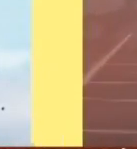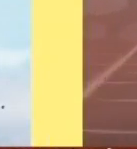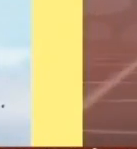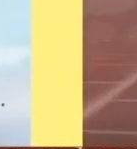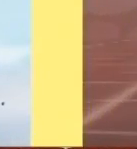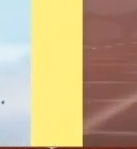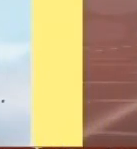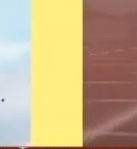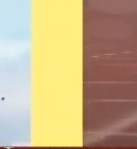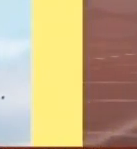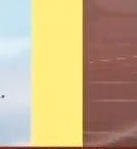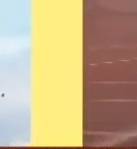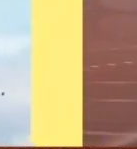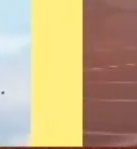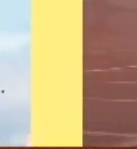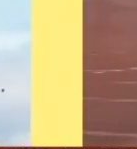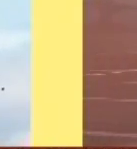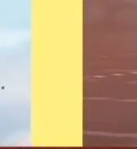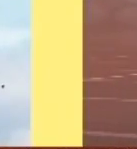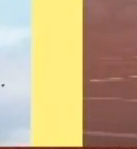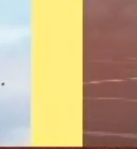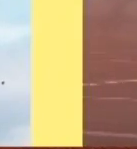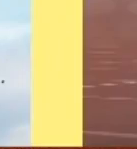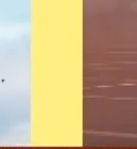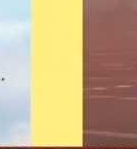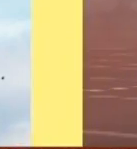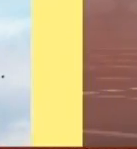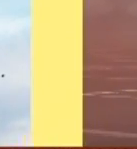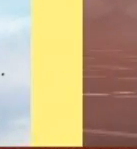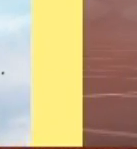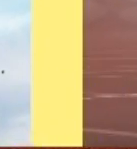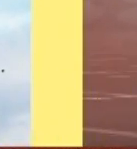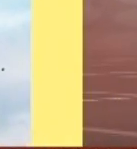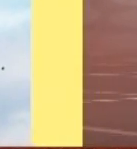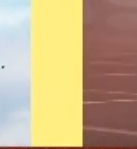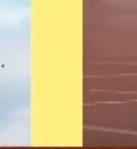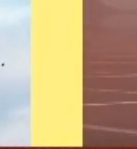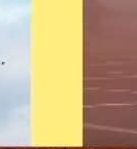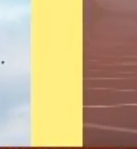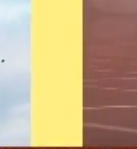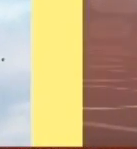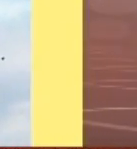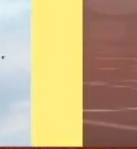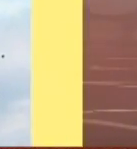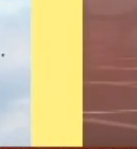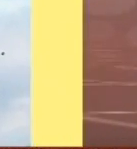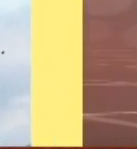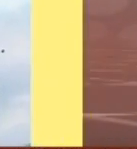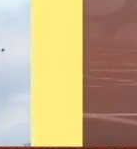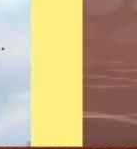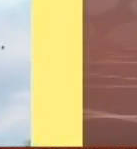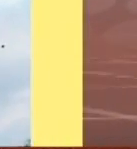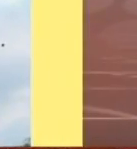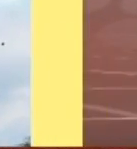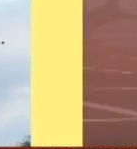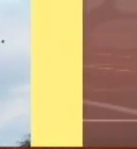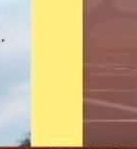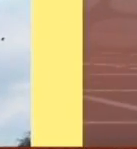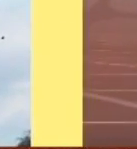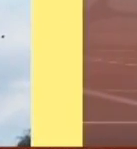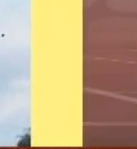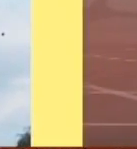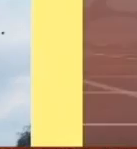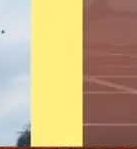entre el portero del hotel y una adolescente y finalmente entre un niño y una policía. Todos